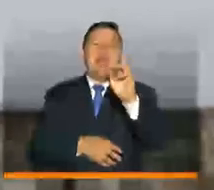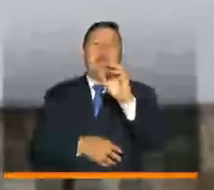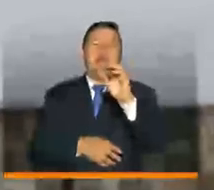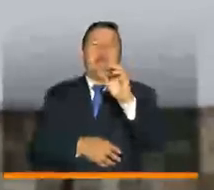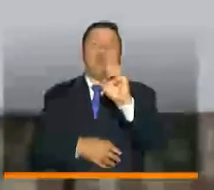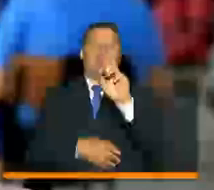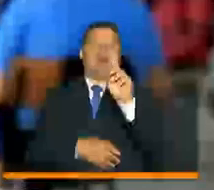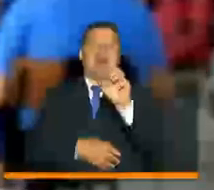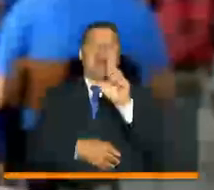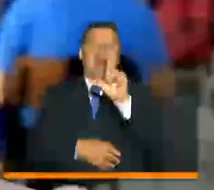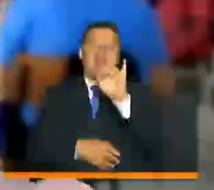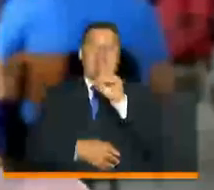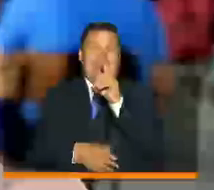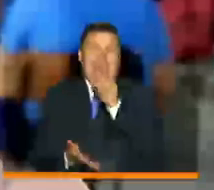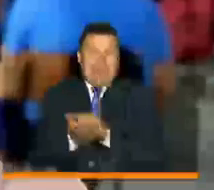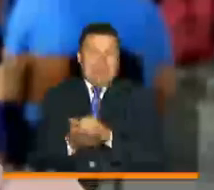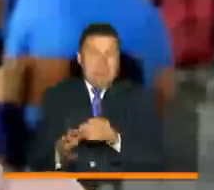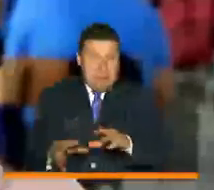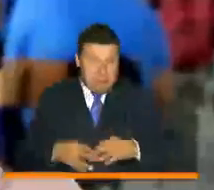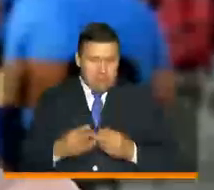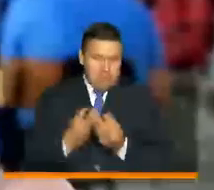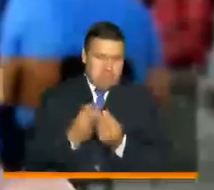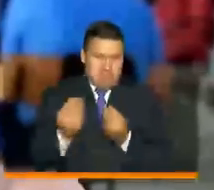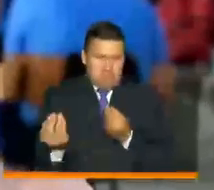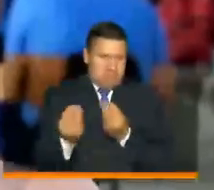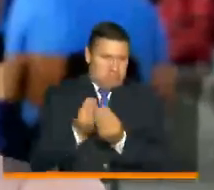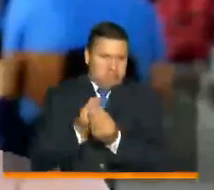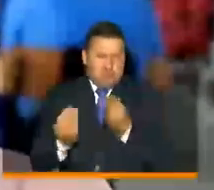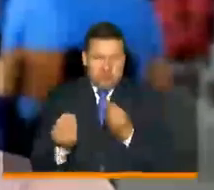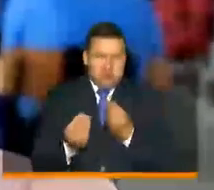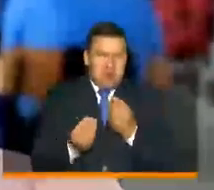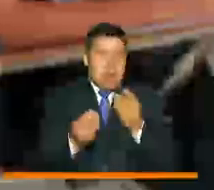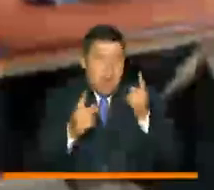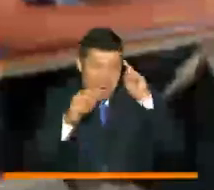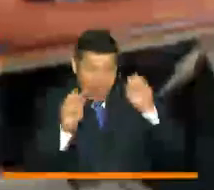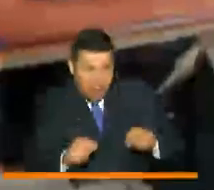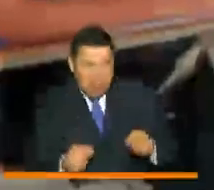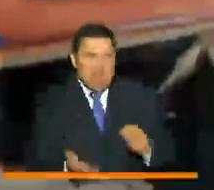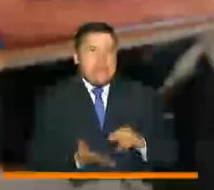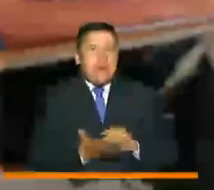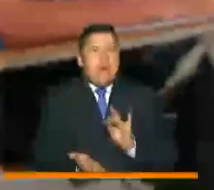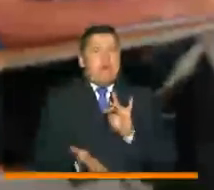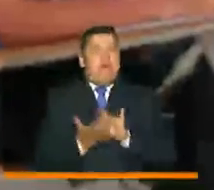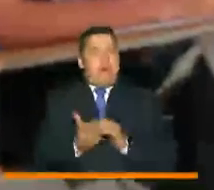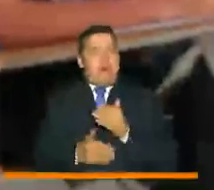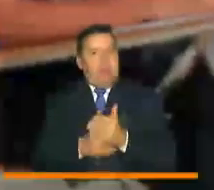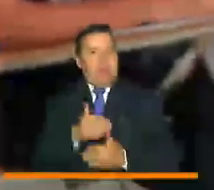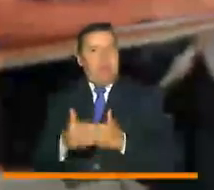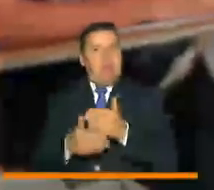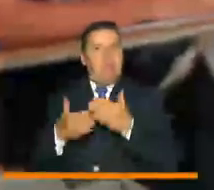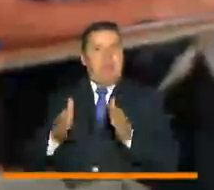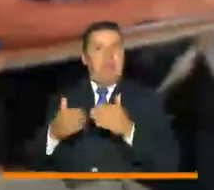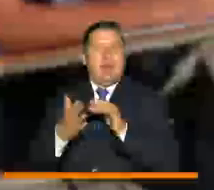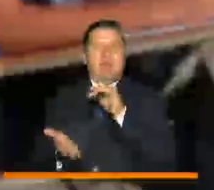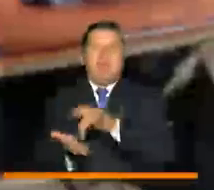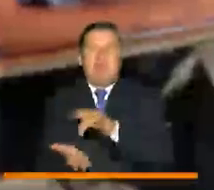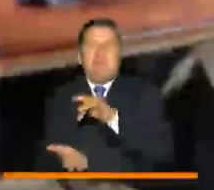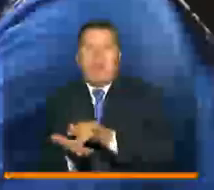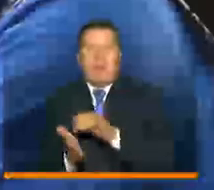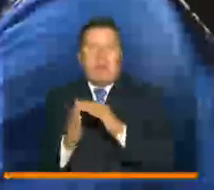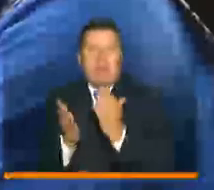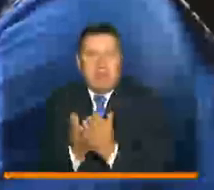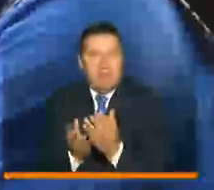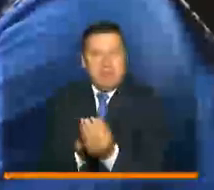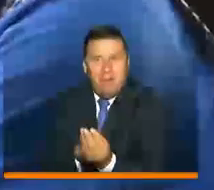las disposiciones de acogerse al plan de alternancia, que es un regreso gradual, progresivo y seguro a las